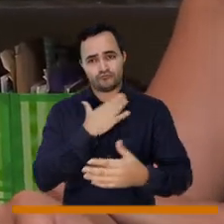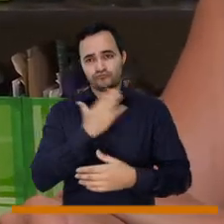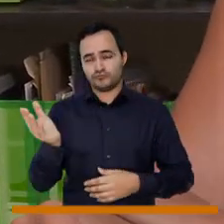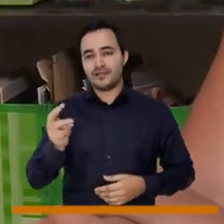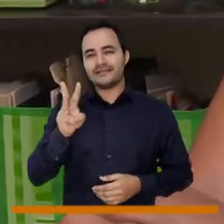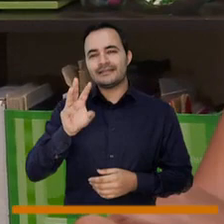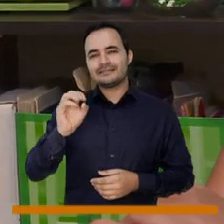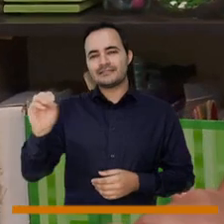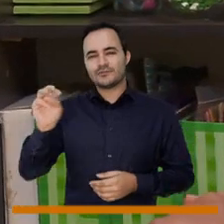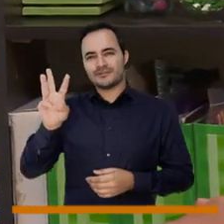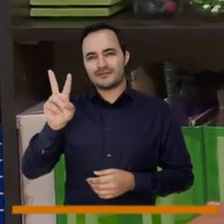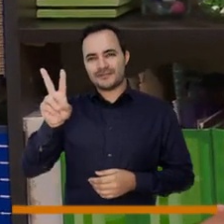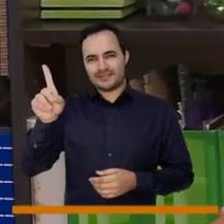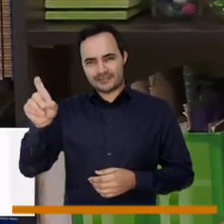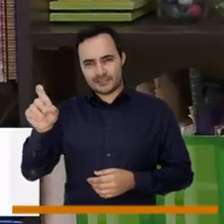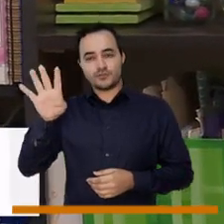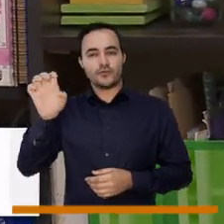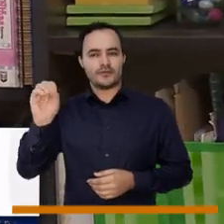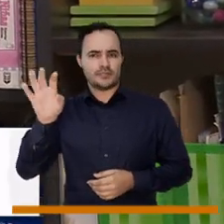mi número de celular es